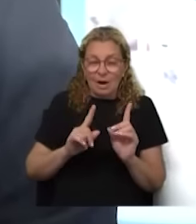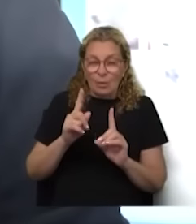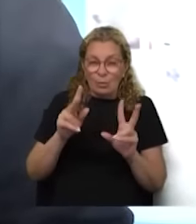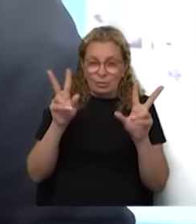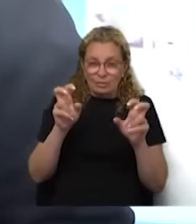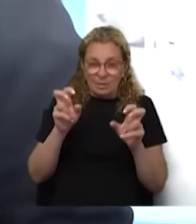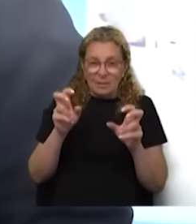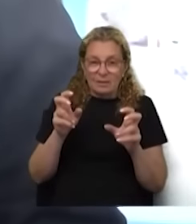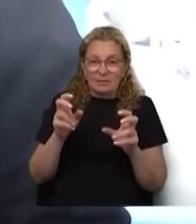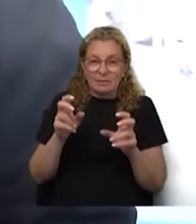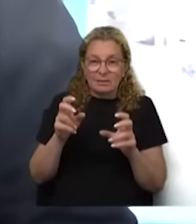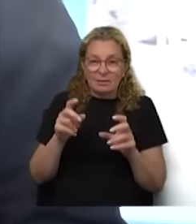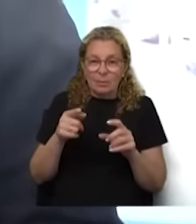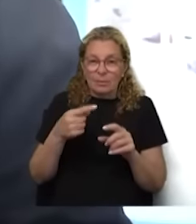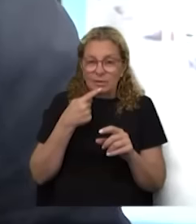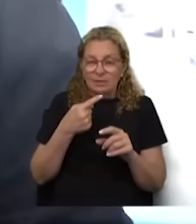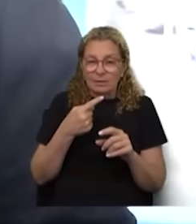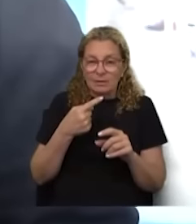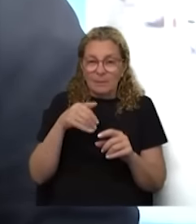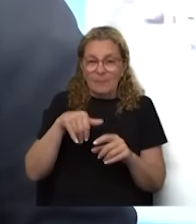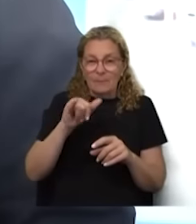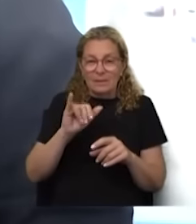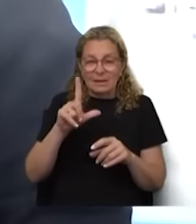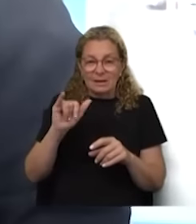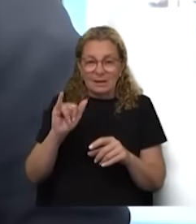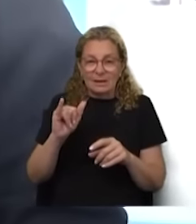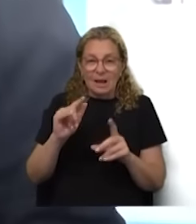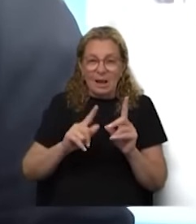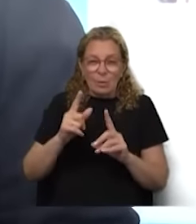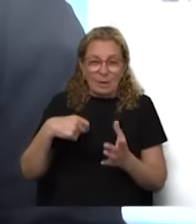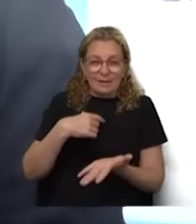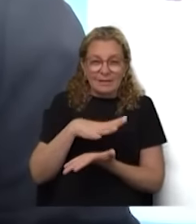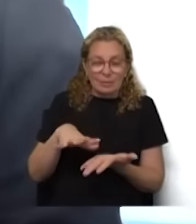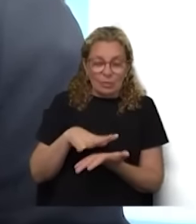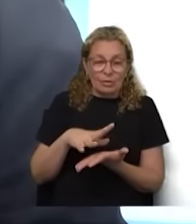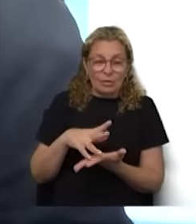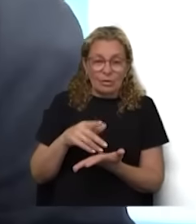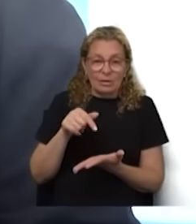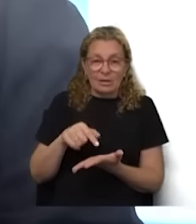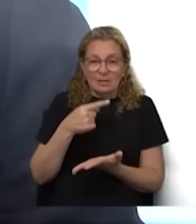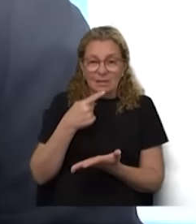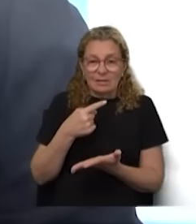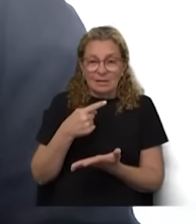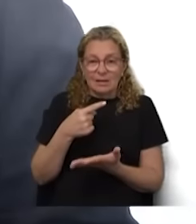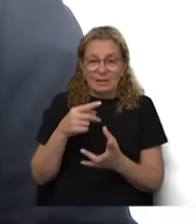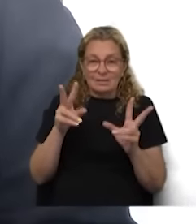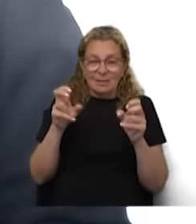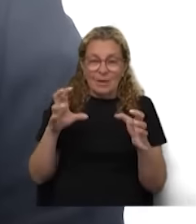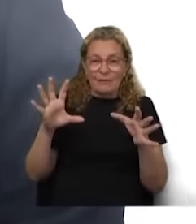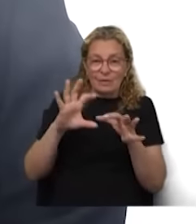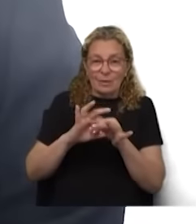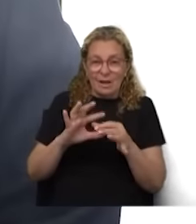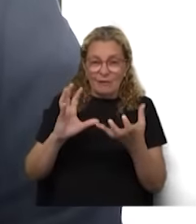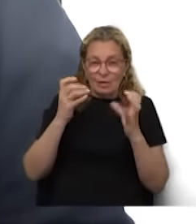casos este mediáticos con el caso de Mili este algunas situaciones que se dan sobre todo en cuestiones vinculadas a la